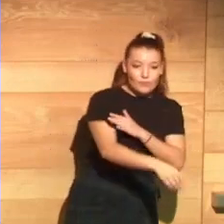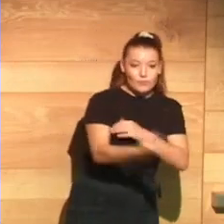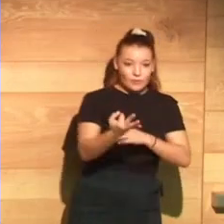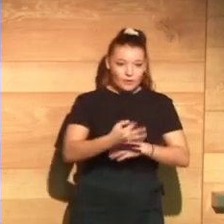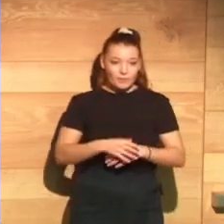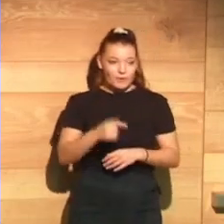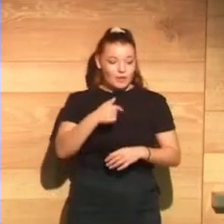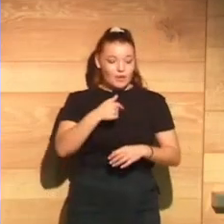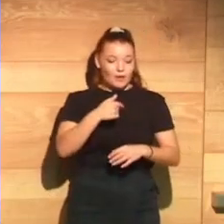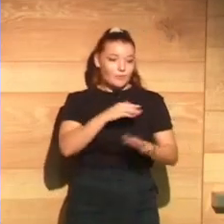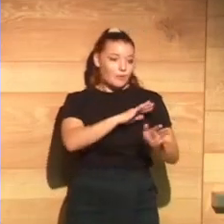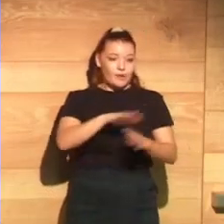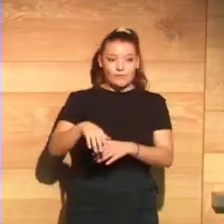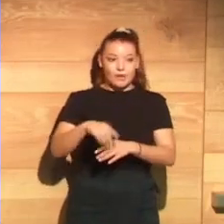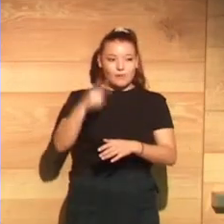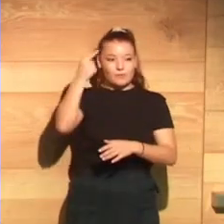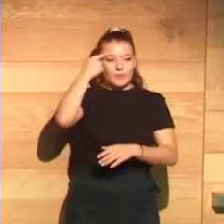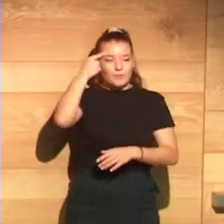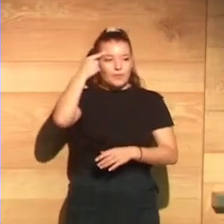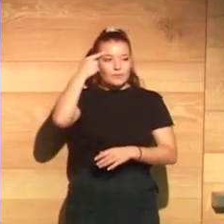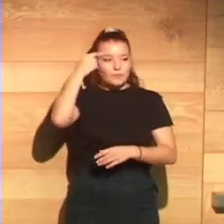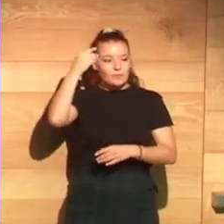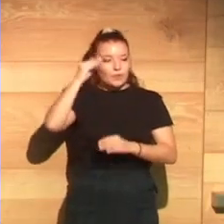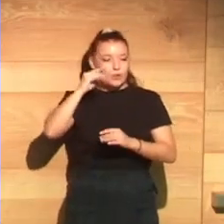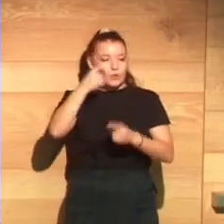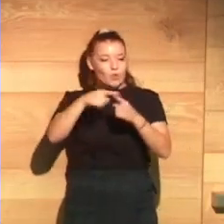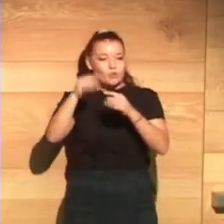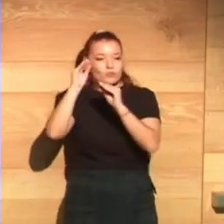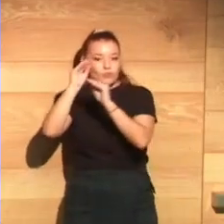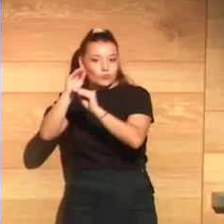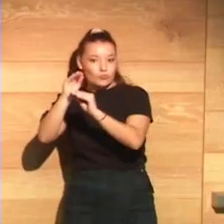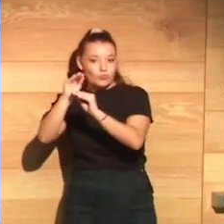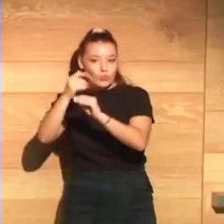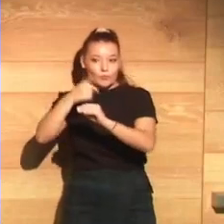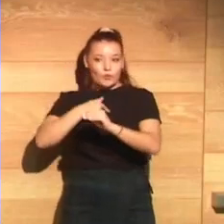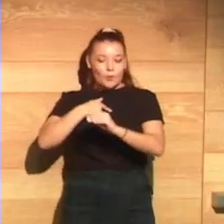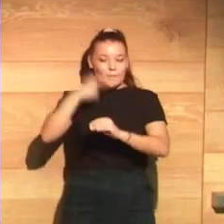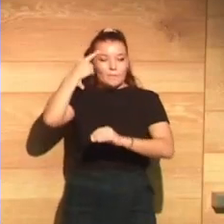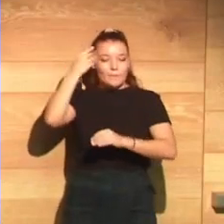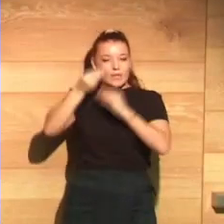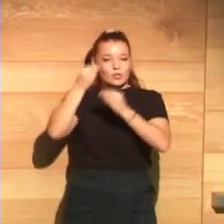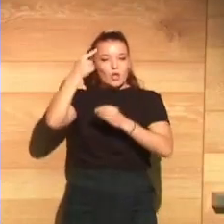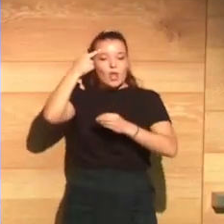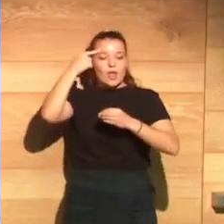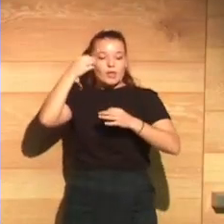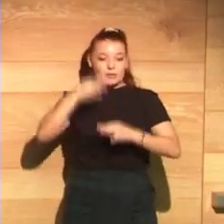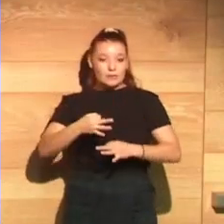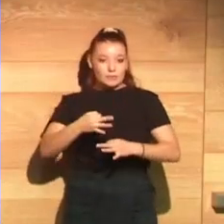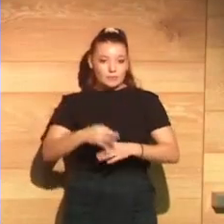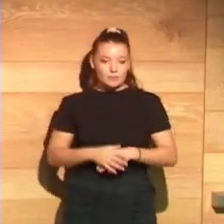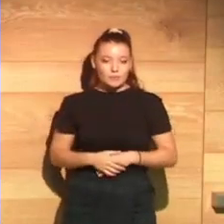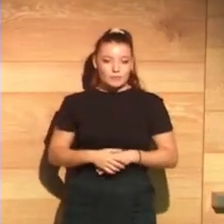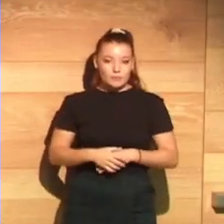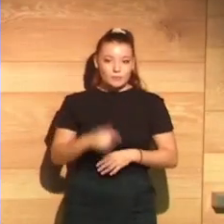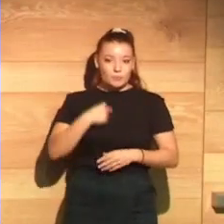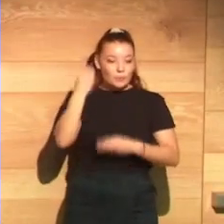sus propias conclusiones, porque al fin y al cabo yo con toda esa información he llegado a mi conclusión de lo que yo